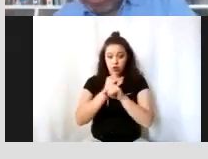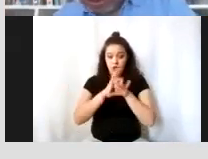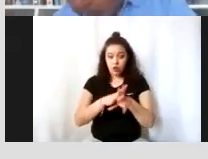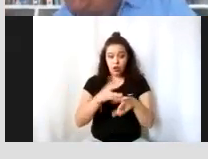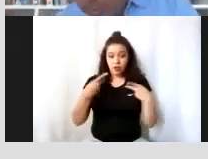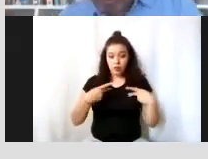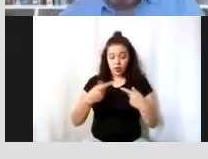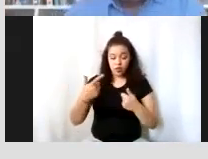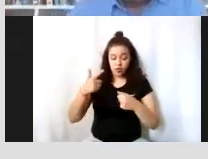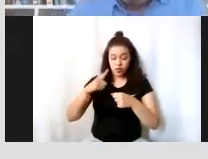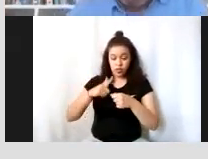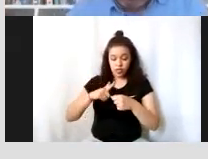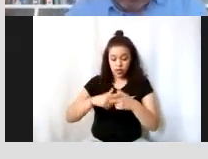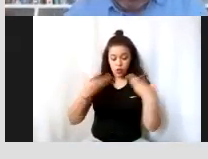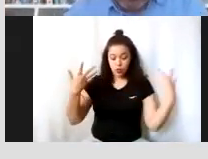nosotros recabamos.